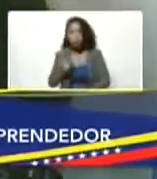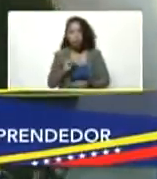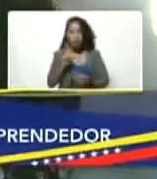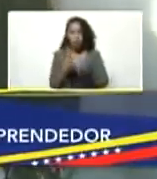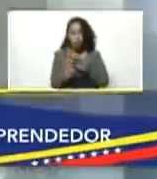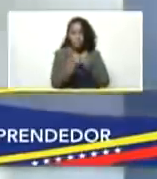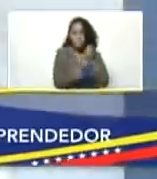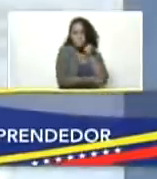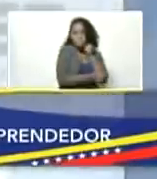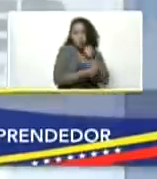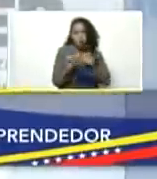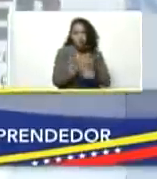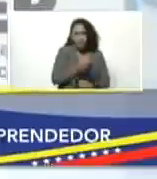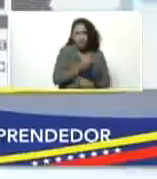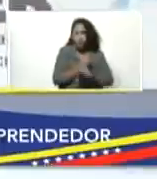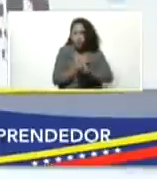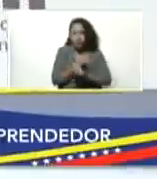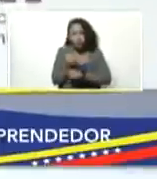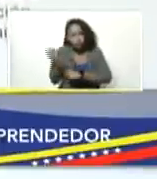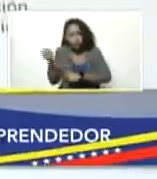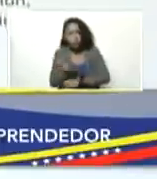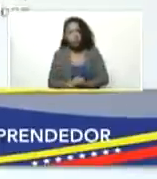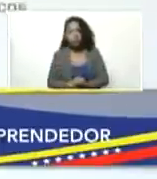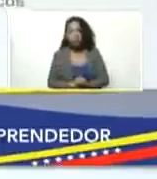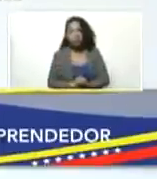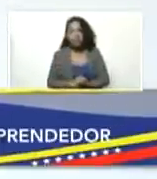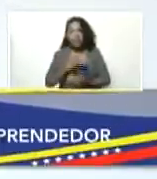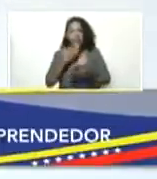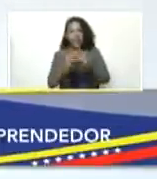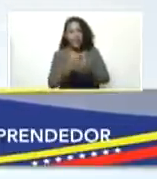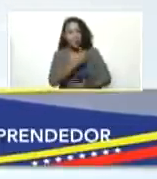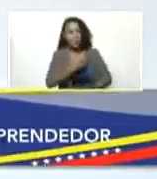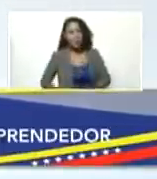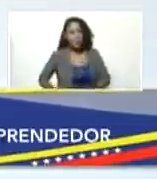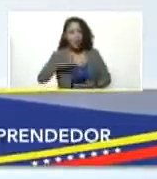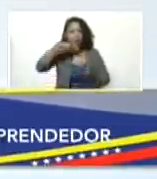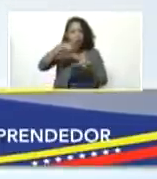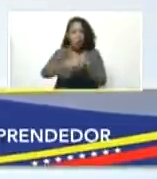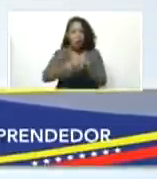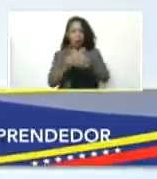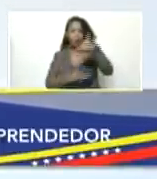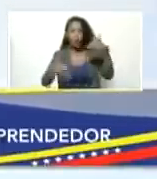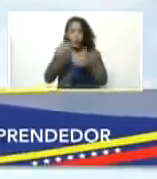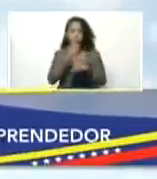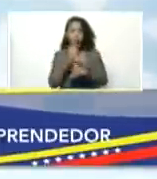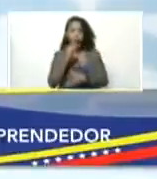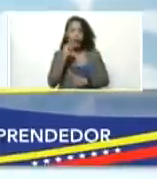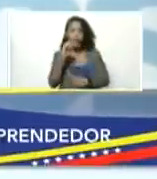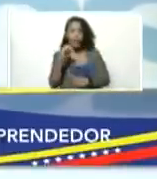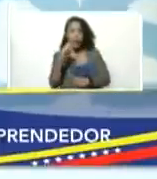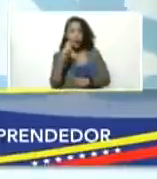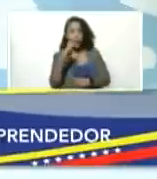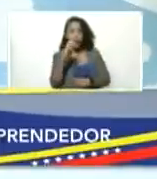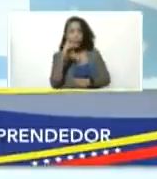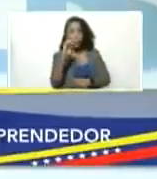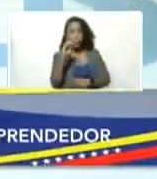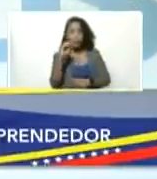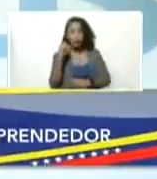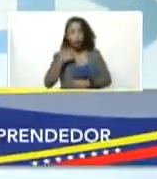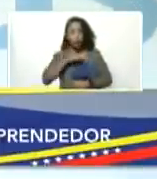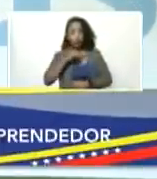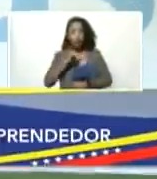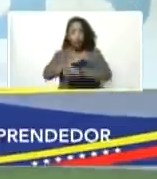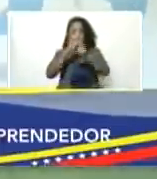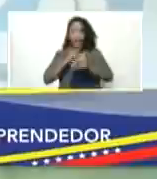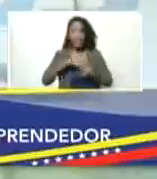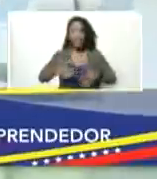el micrófono. María, gracias. Dímelo todo. Buenas, gracias, señor presidente. En el nombre del superintendente José David Cabello, estamos felices de